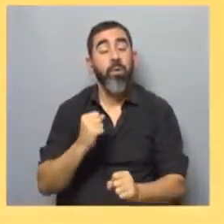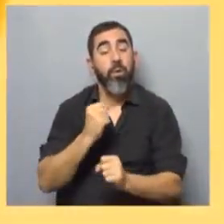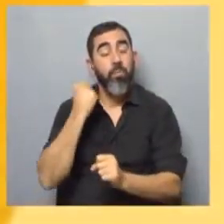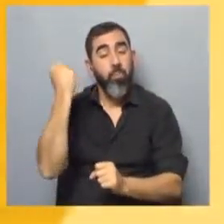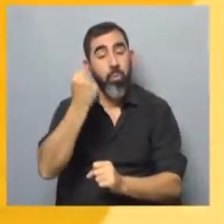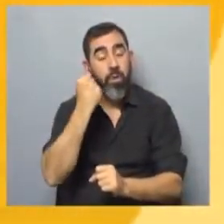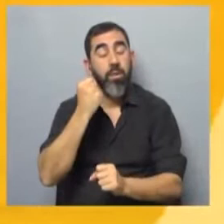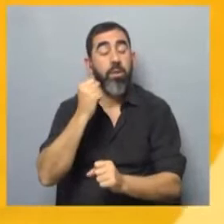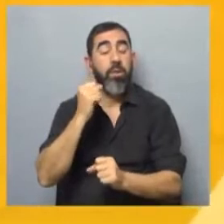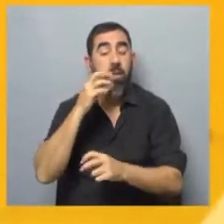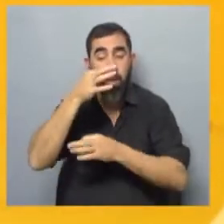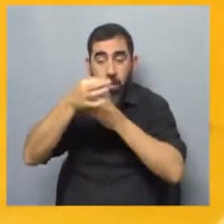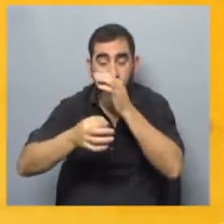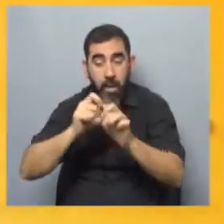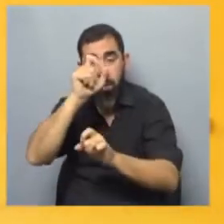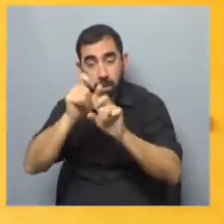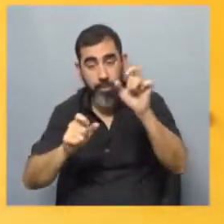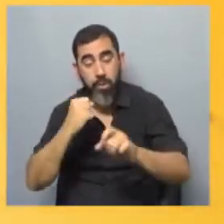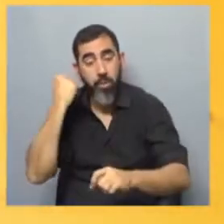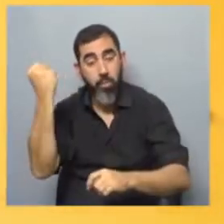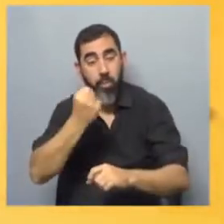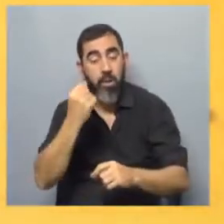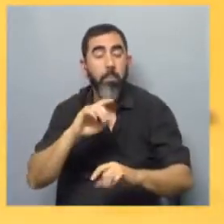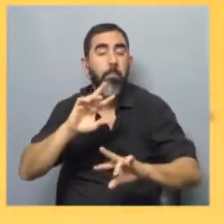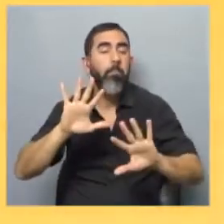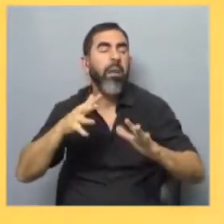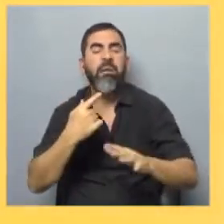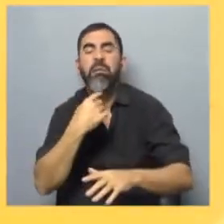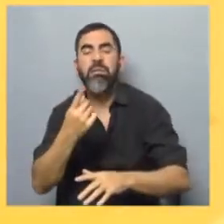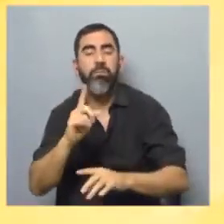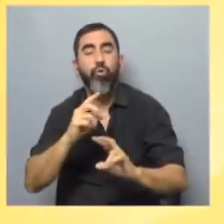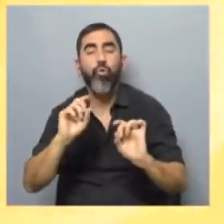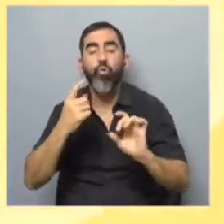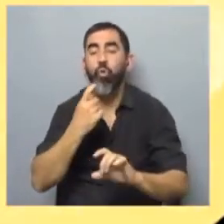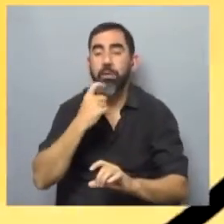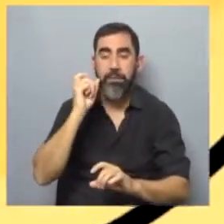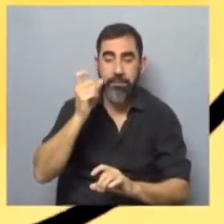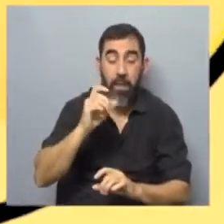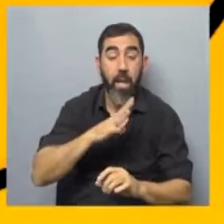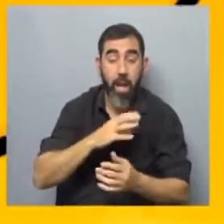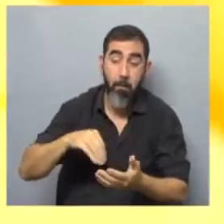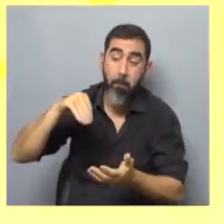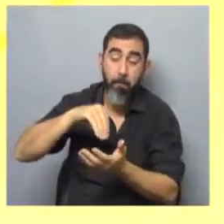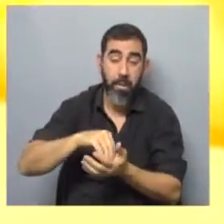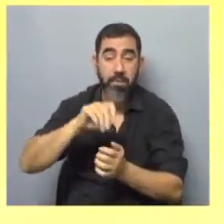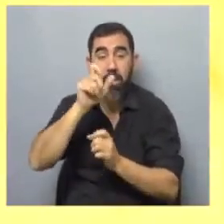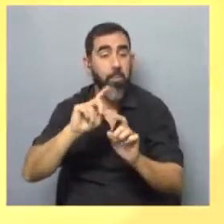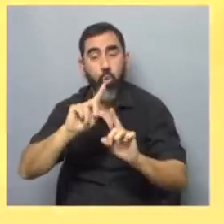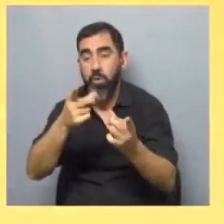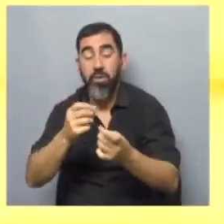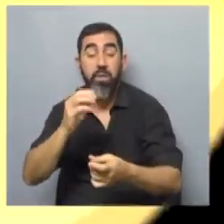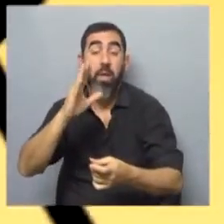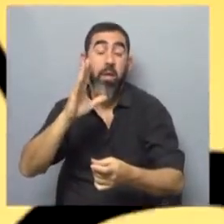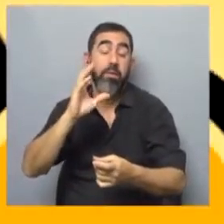la gente, de explicarle la importancia, de para qué se usa, que no es solo la sangre, que hay otros componentes, hay veces que la persona no necesita sangre,